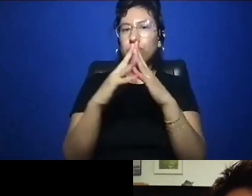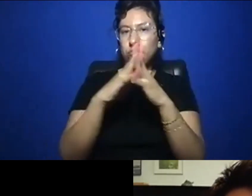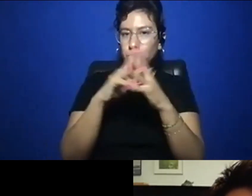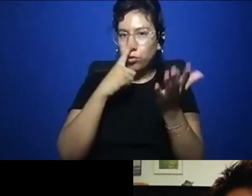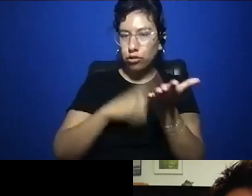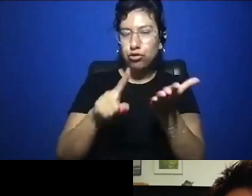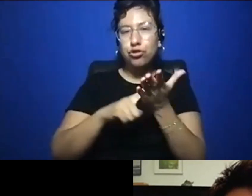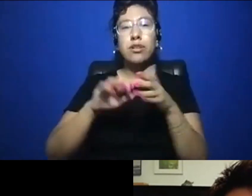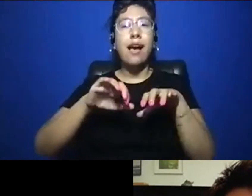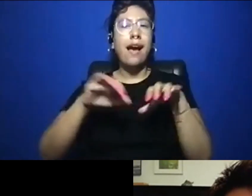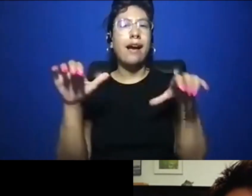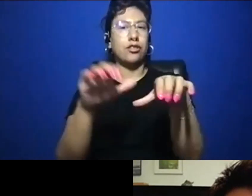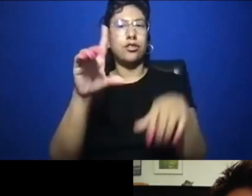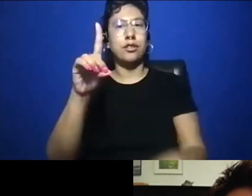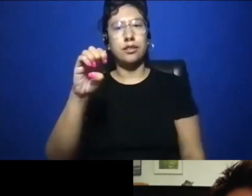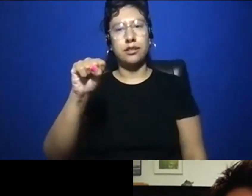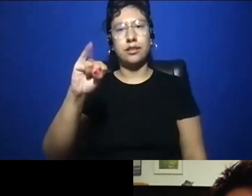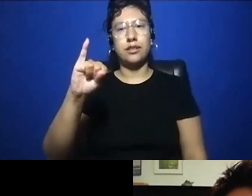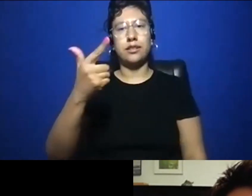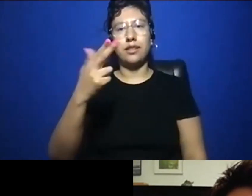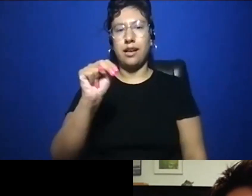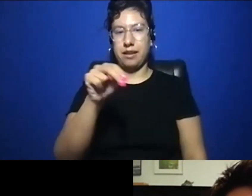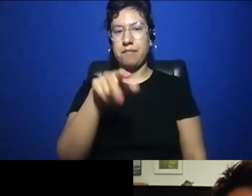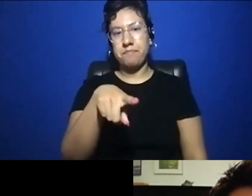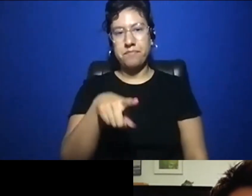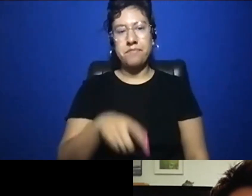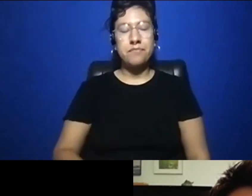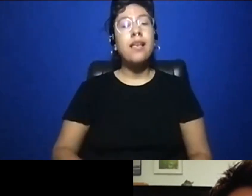Action Design y también tienen